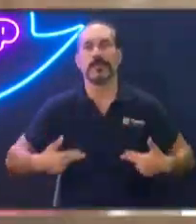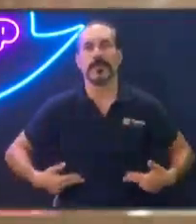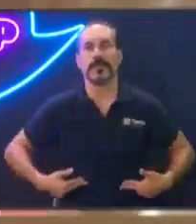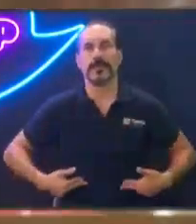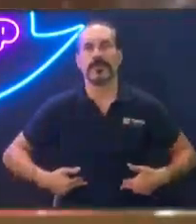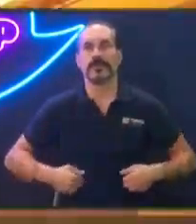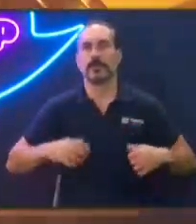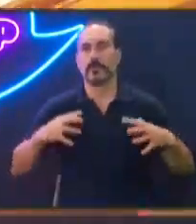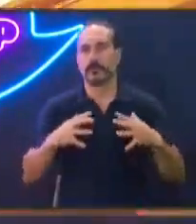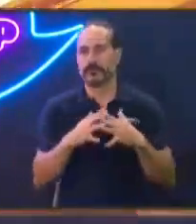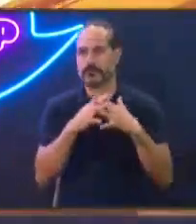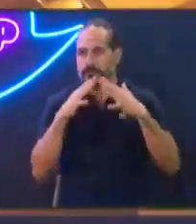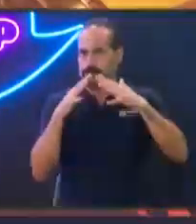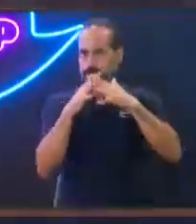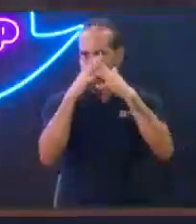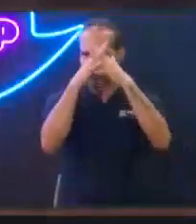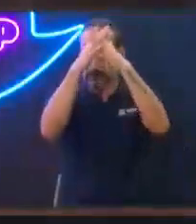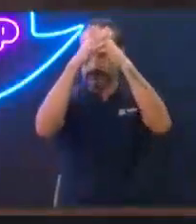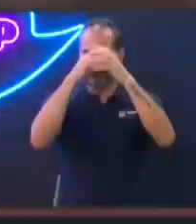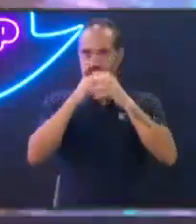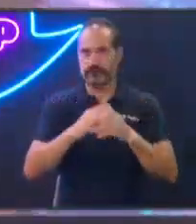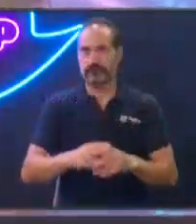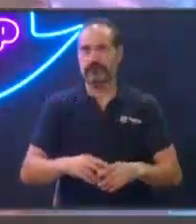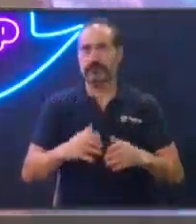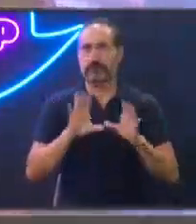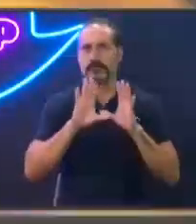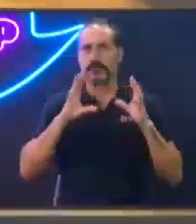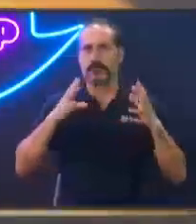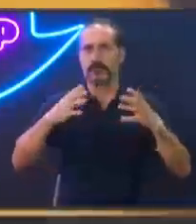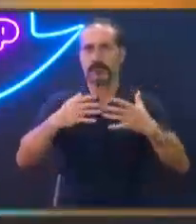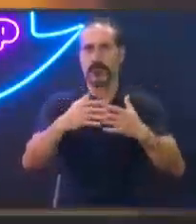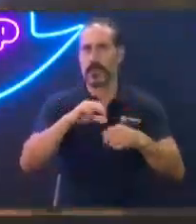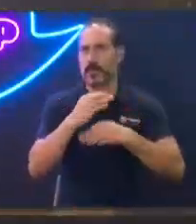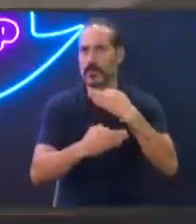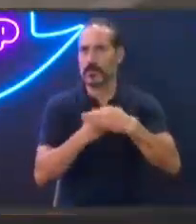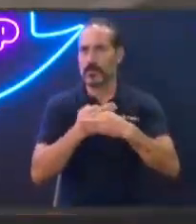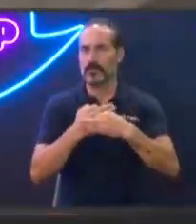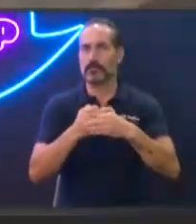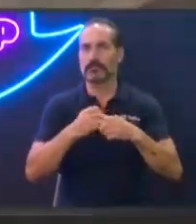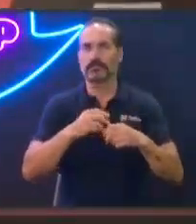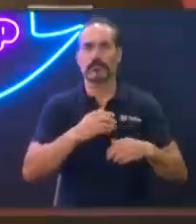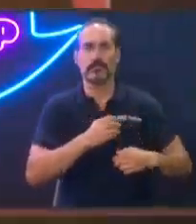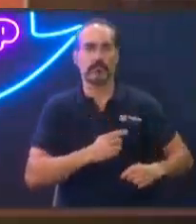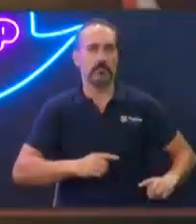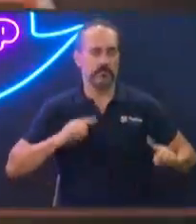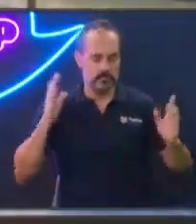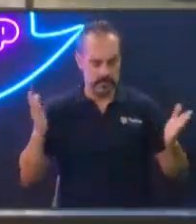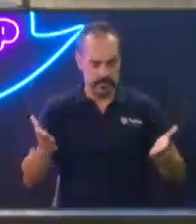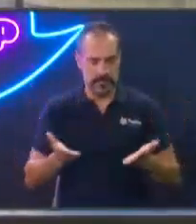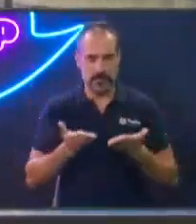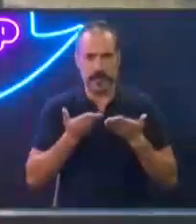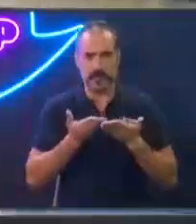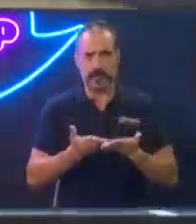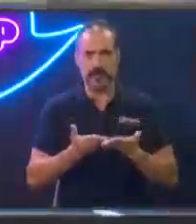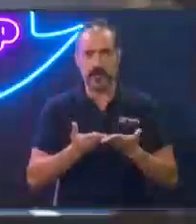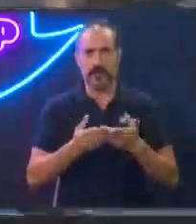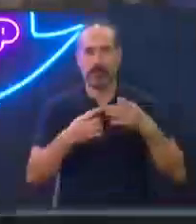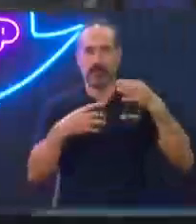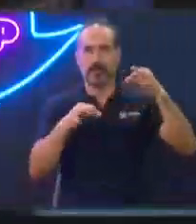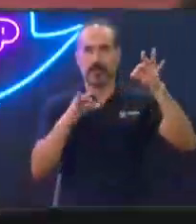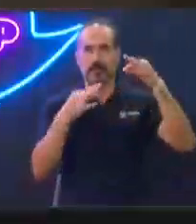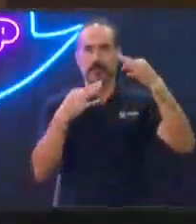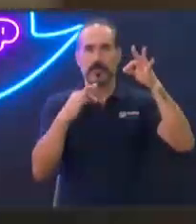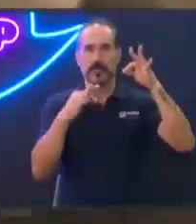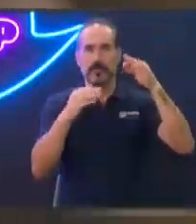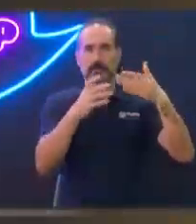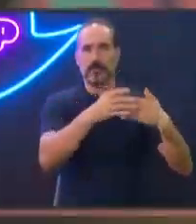promotor del respeto al ser la comunidad y del entorno presenta a través del siguiente documento una